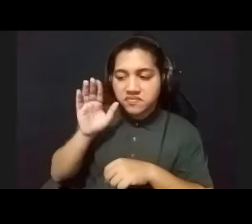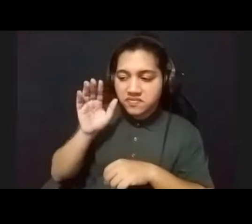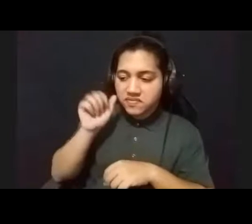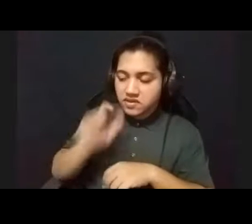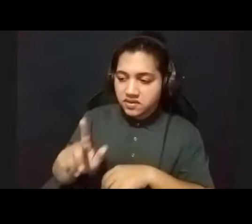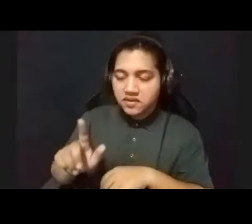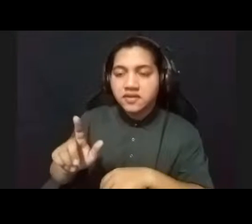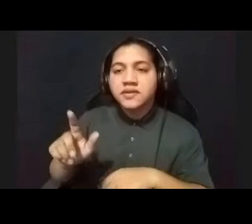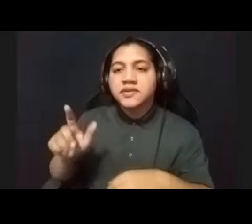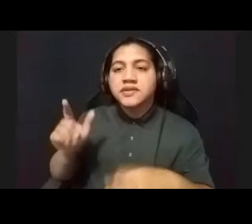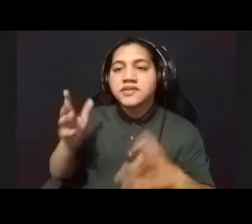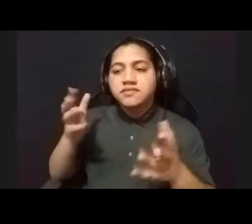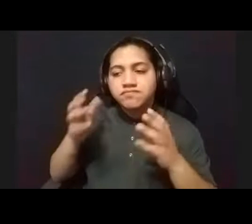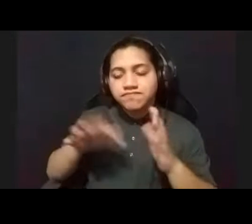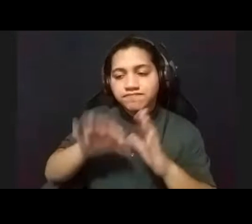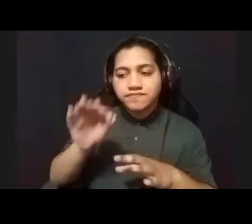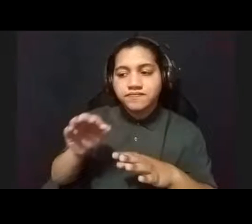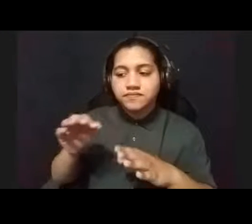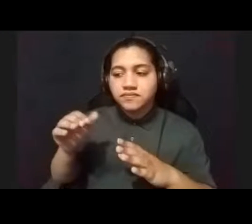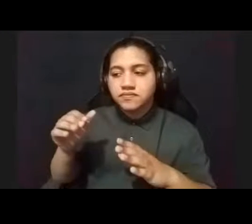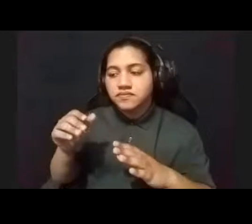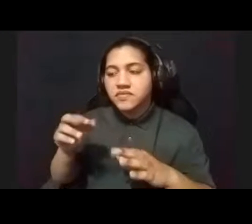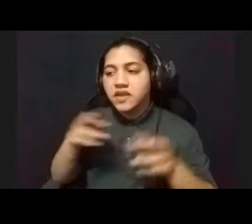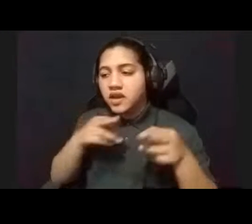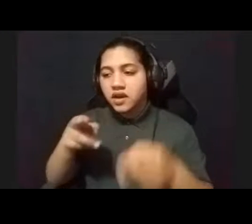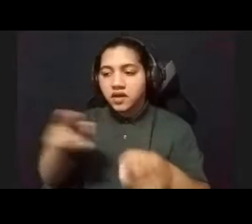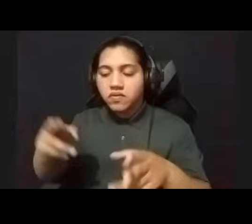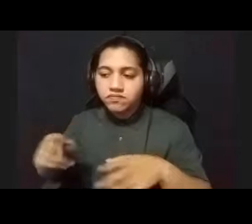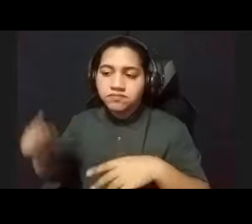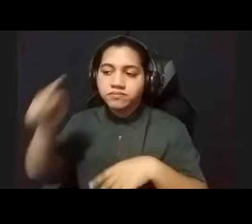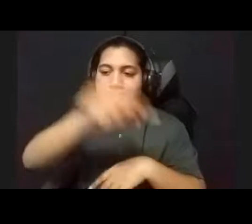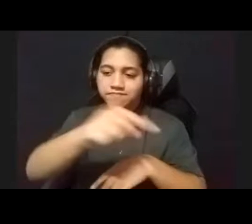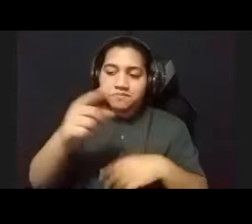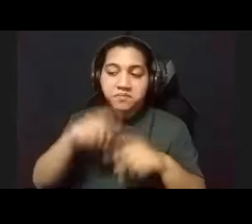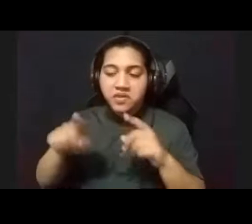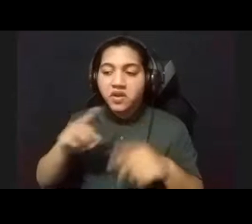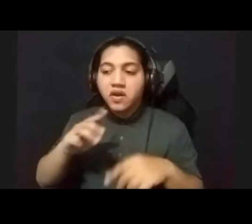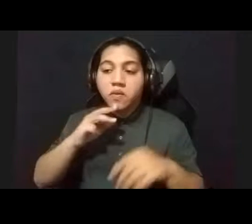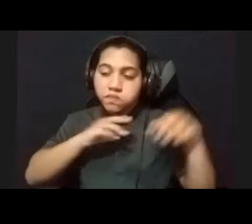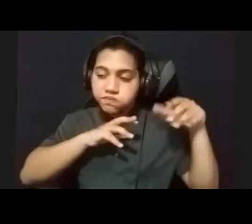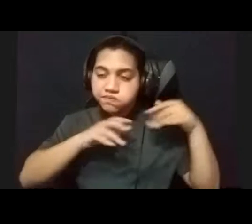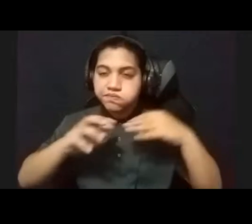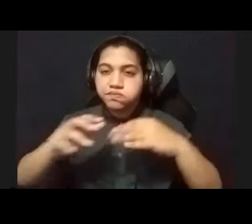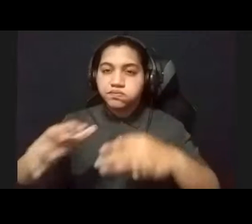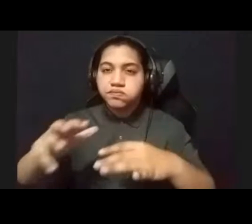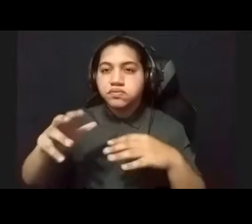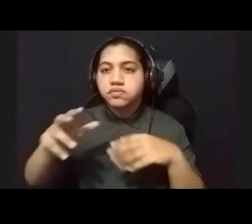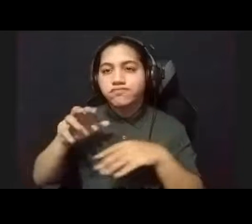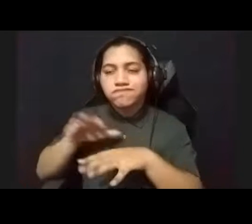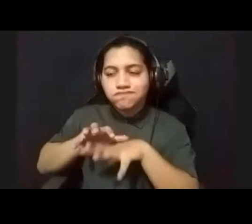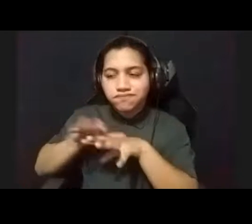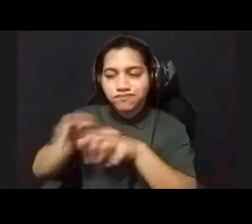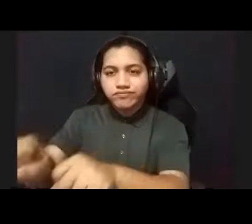encontrar uno al otro lado del río, pero la corriente de agua era tan poderosa que la arrastró. Se